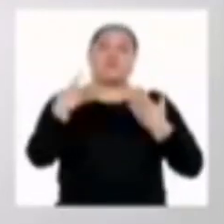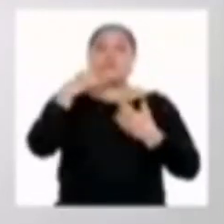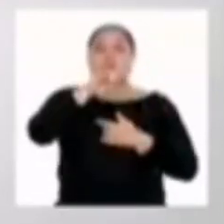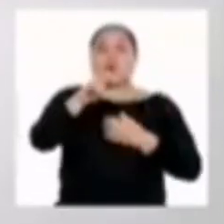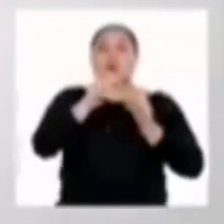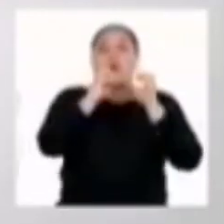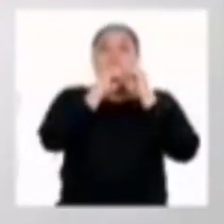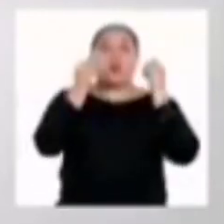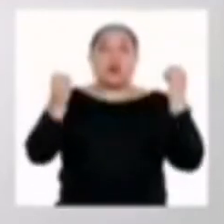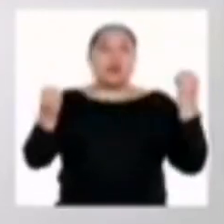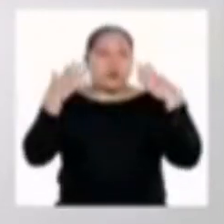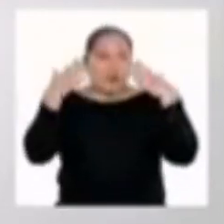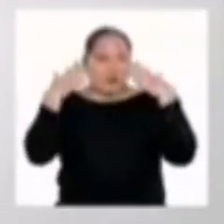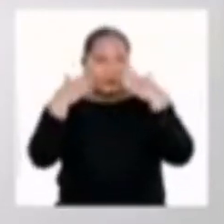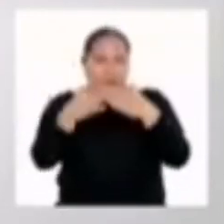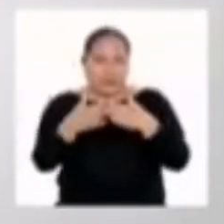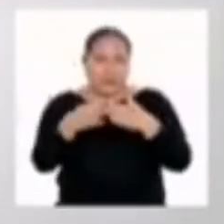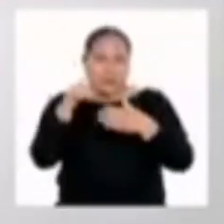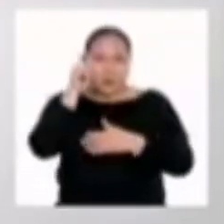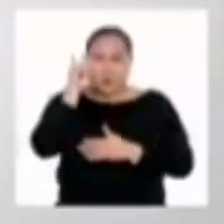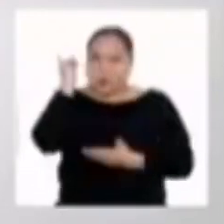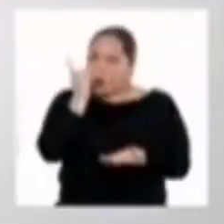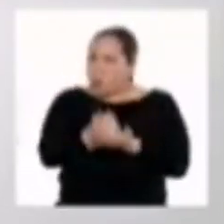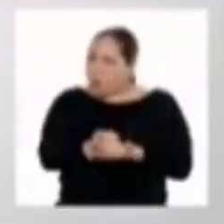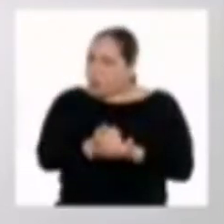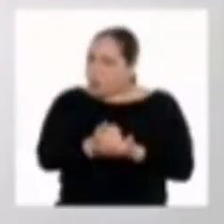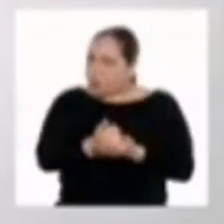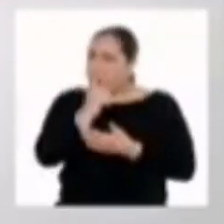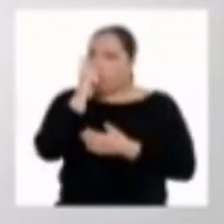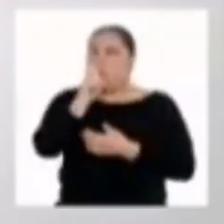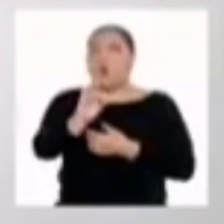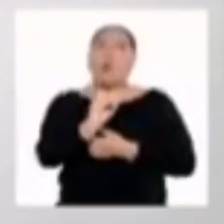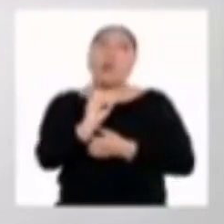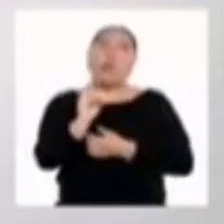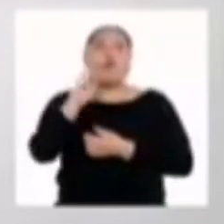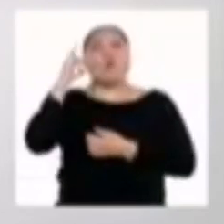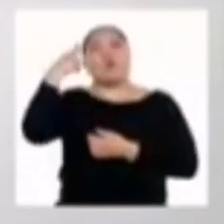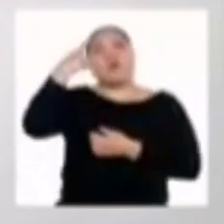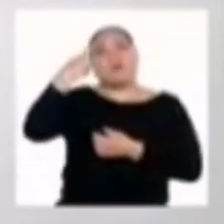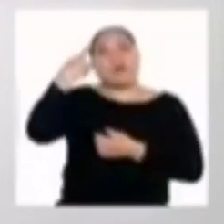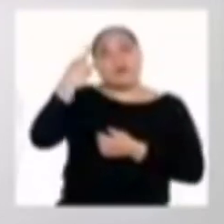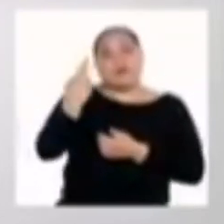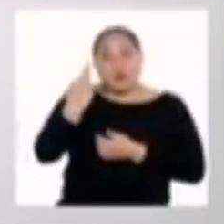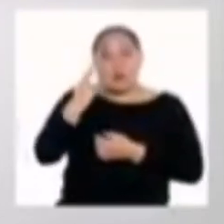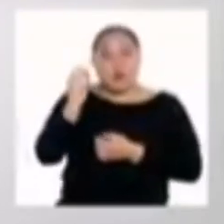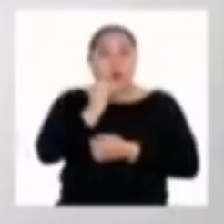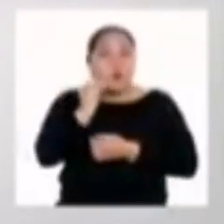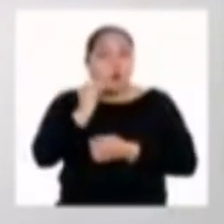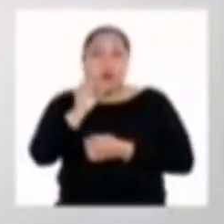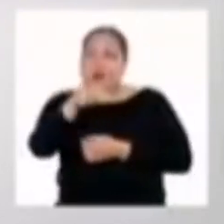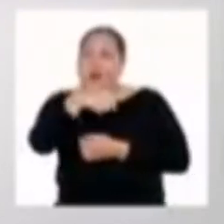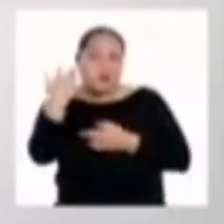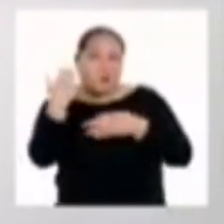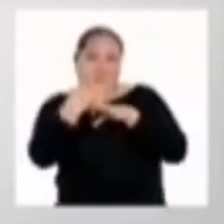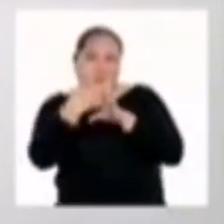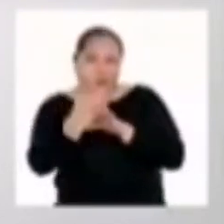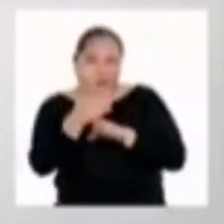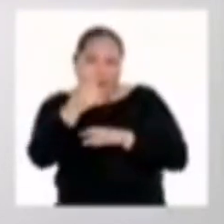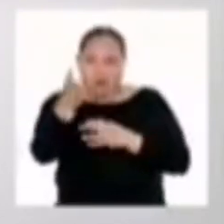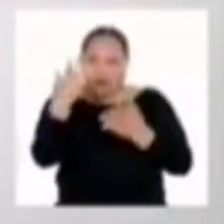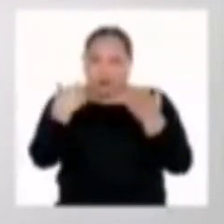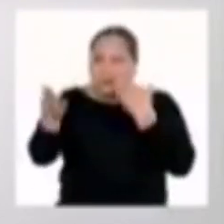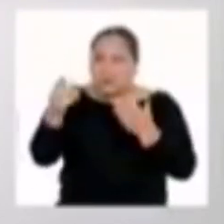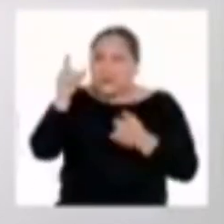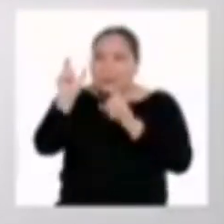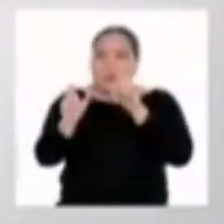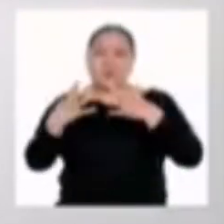una oración explícita con un mandato, una reflexión o cualquier otra estrategia que llame